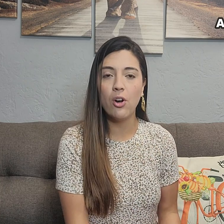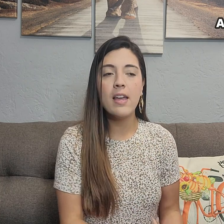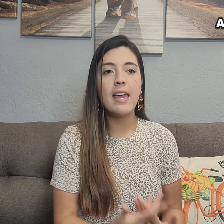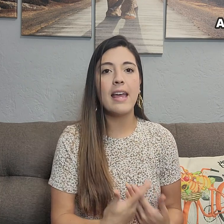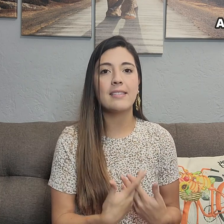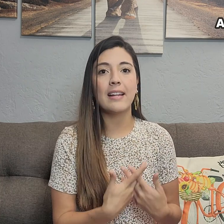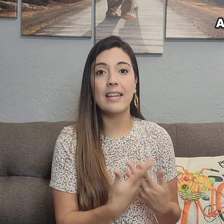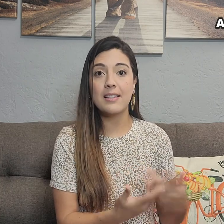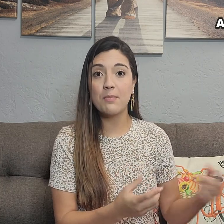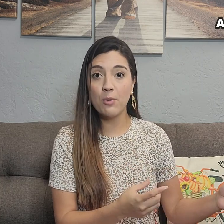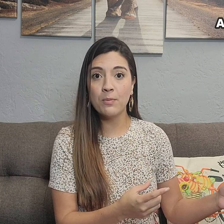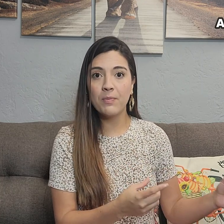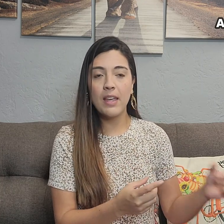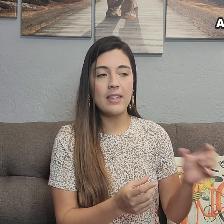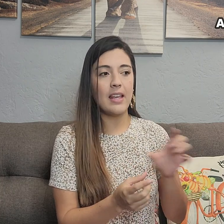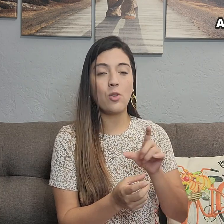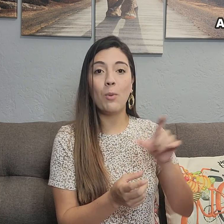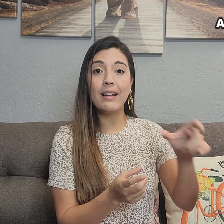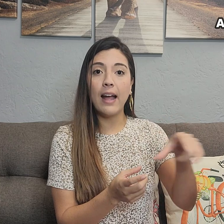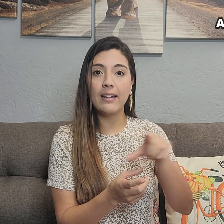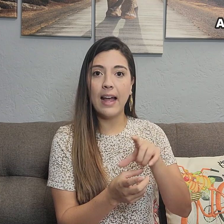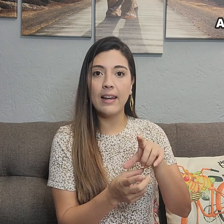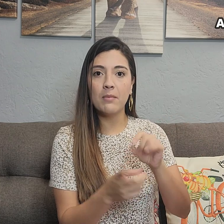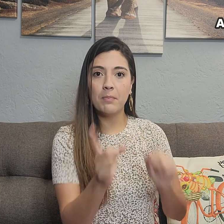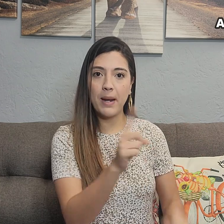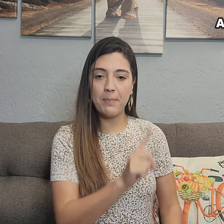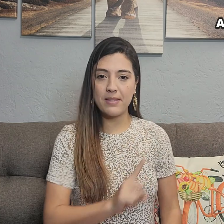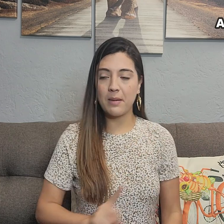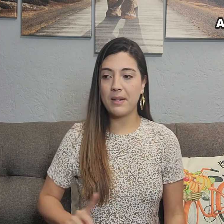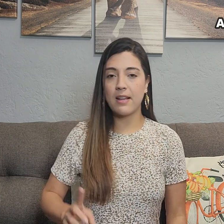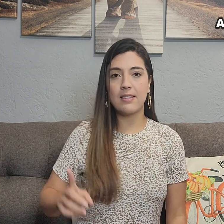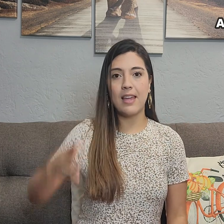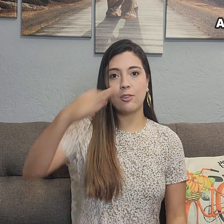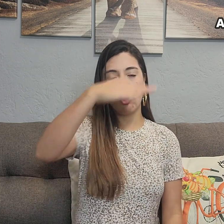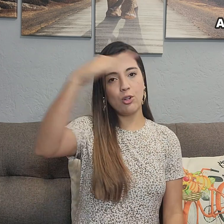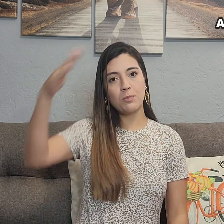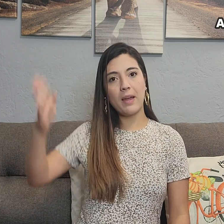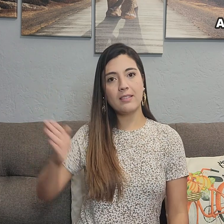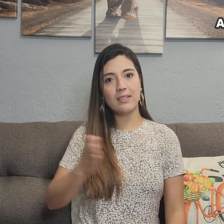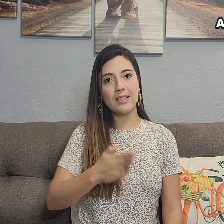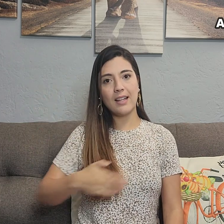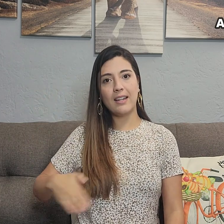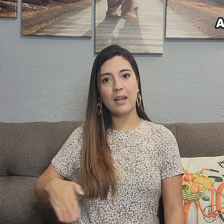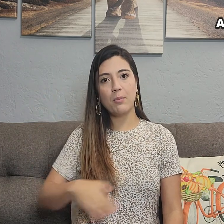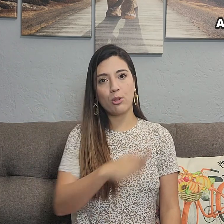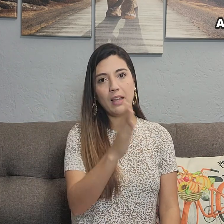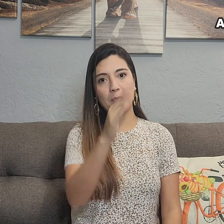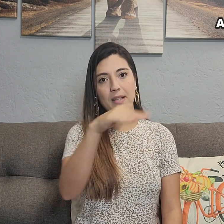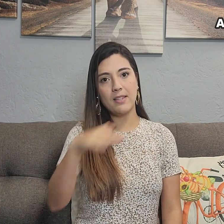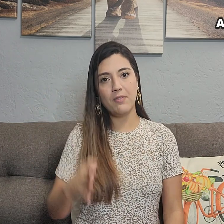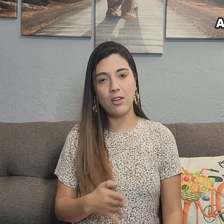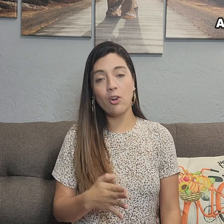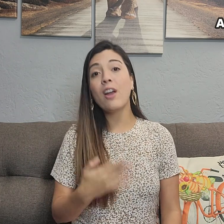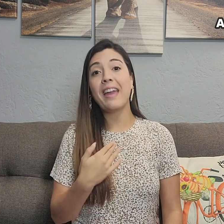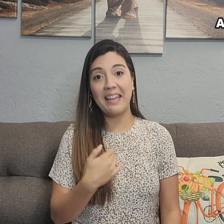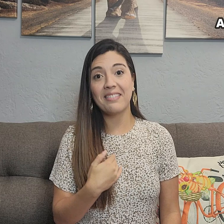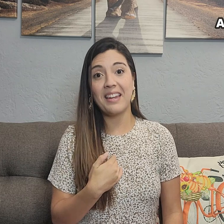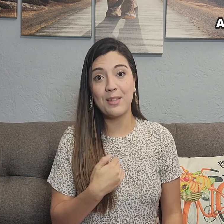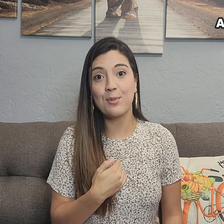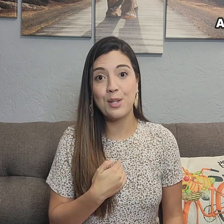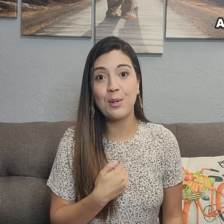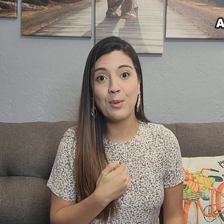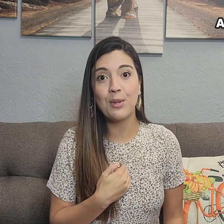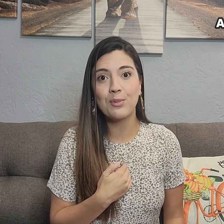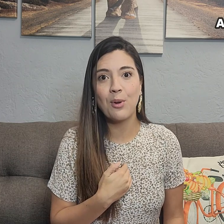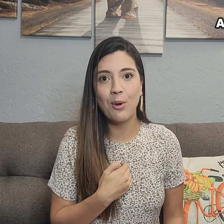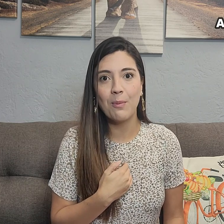mencionó es el Istmo, que es como el canal para pasar mercancía de todos los países que están en el borde del Pacífico, entre